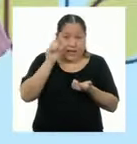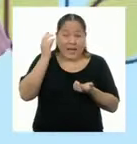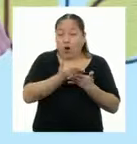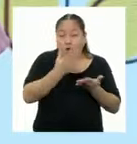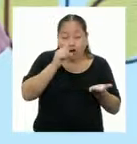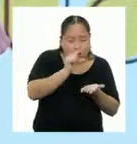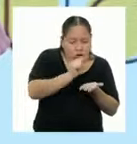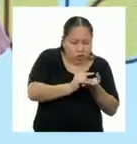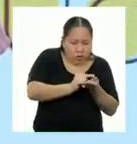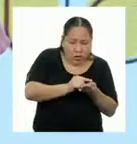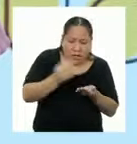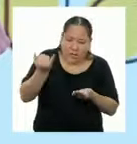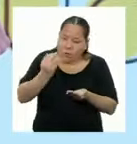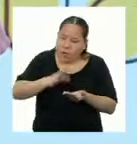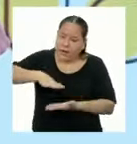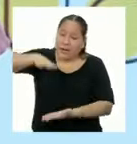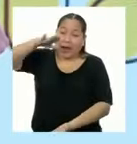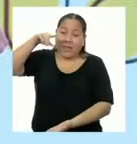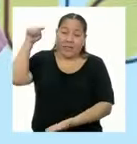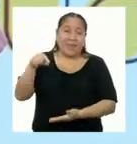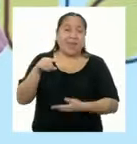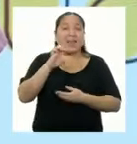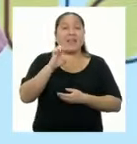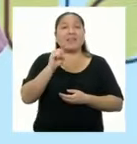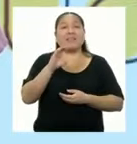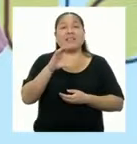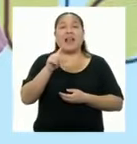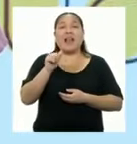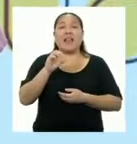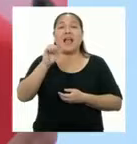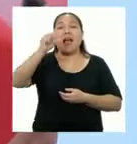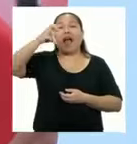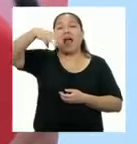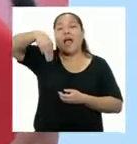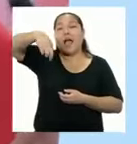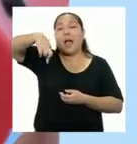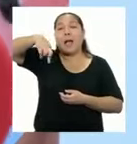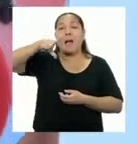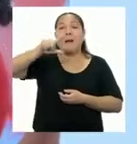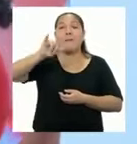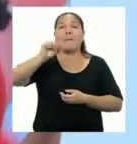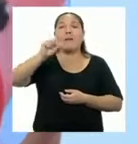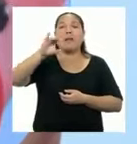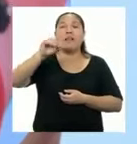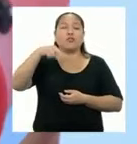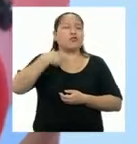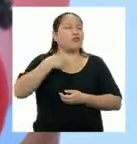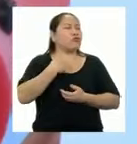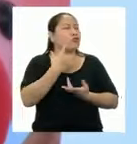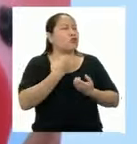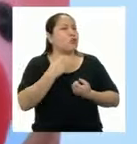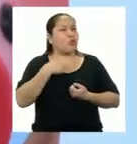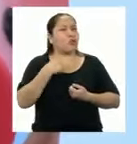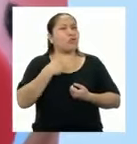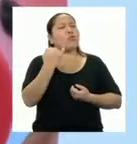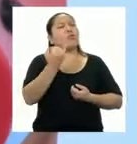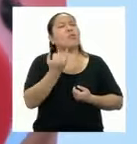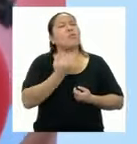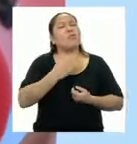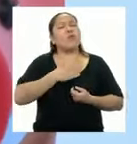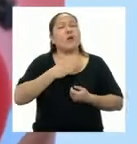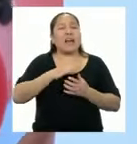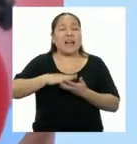grande. Y eso sería una escala de ampliación. ¡Yo quiero una de esas! ¡Haz un dibujo a